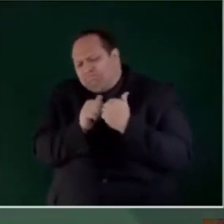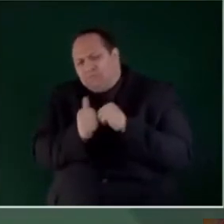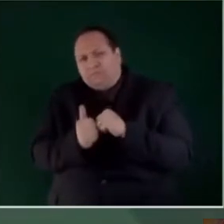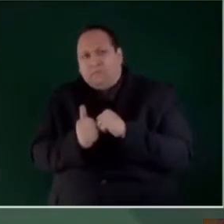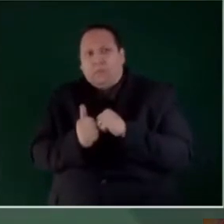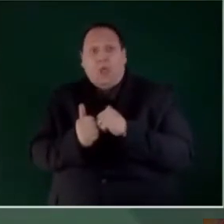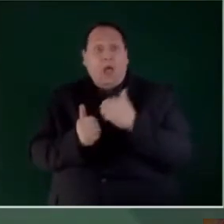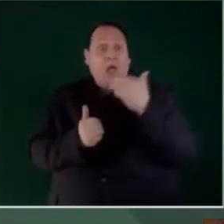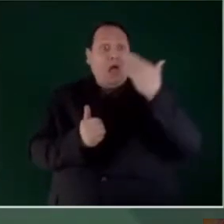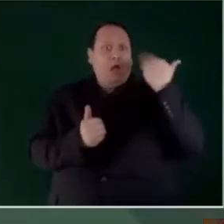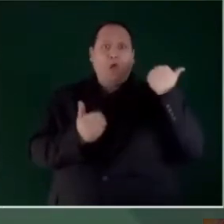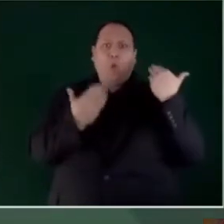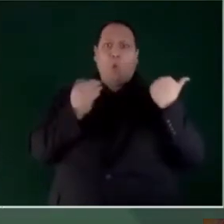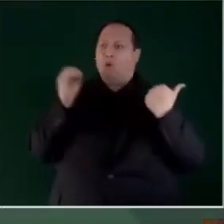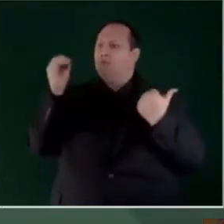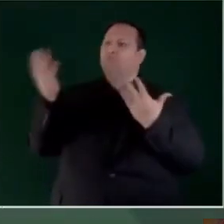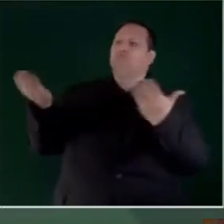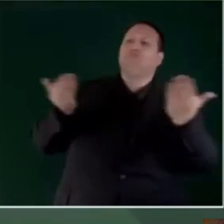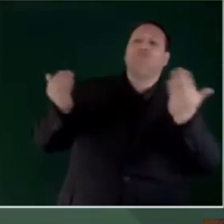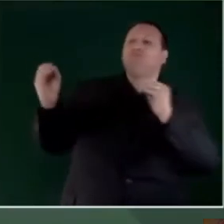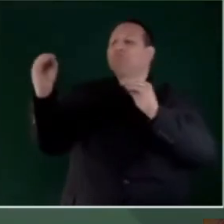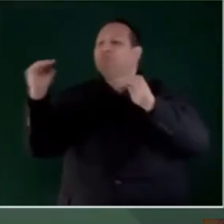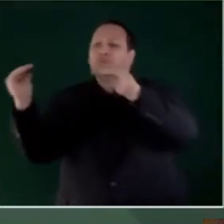Antes no había democracia.